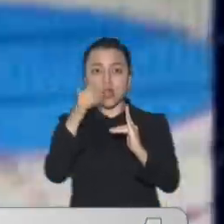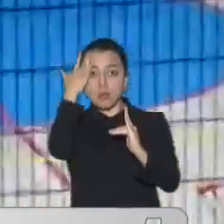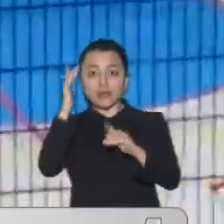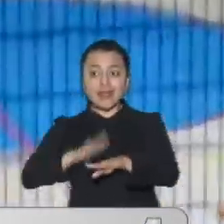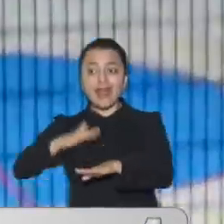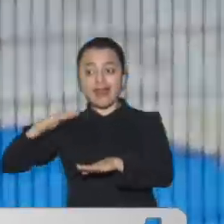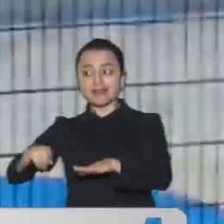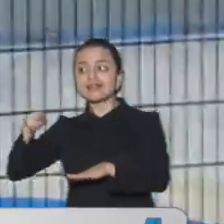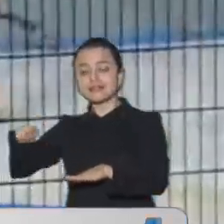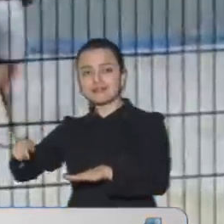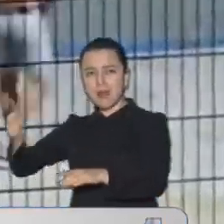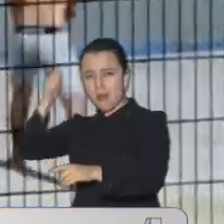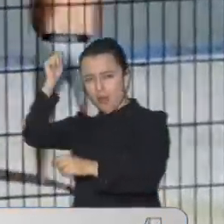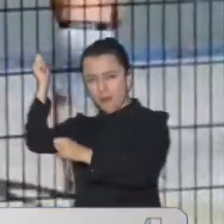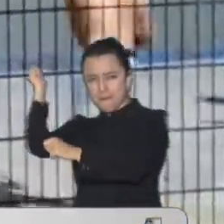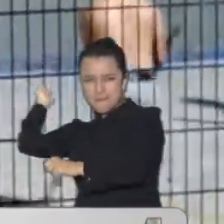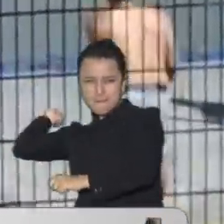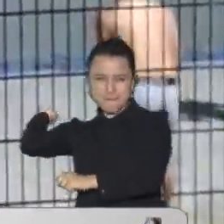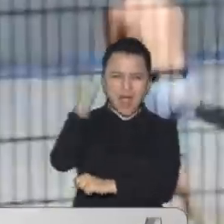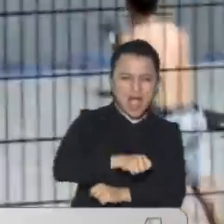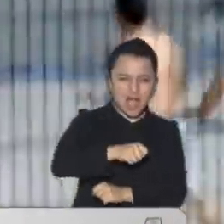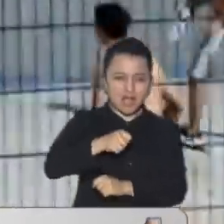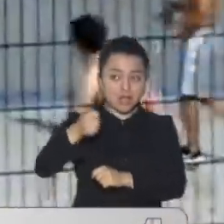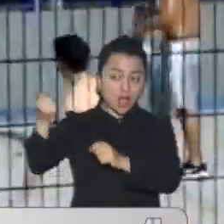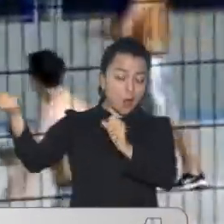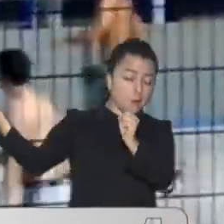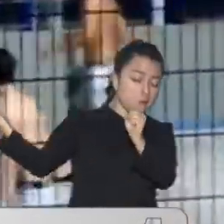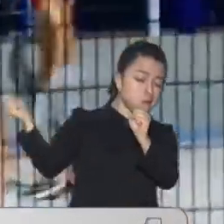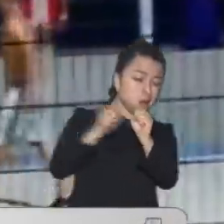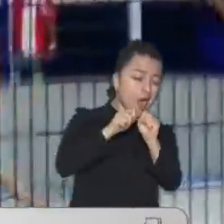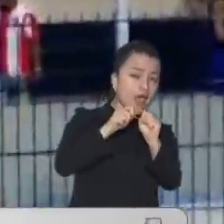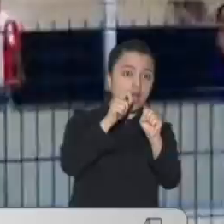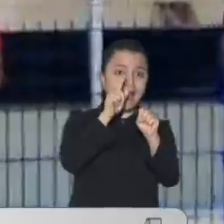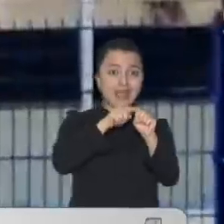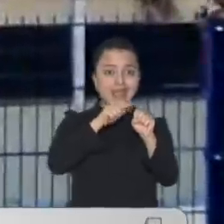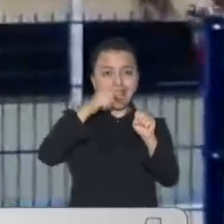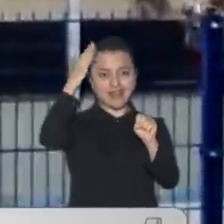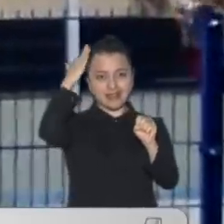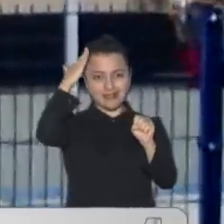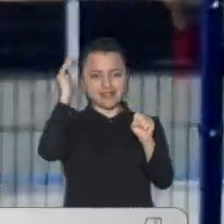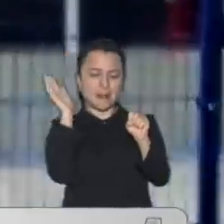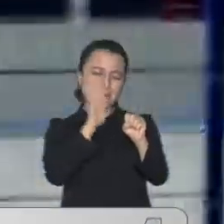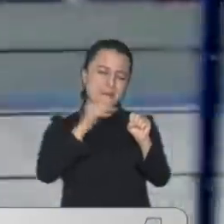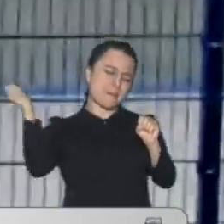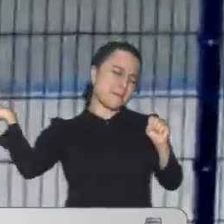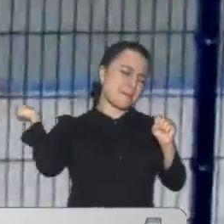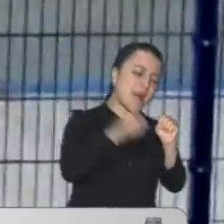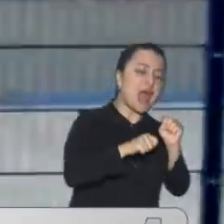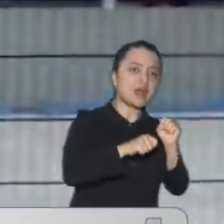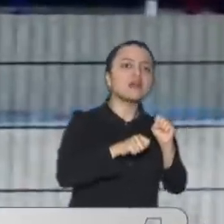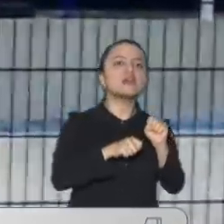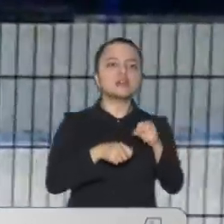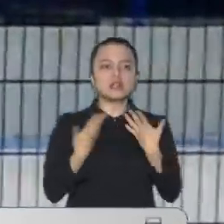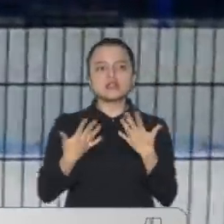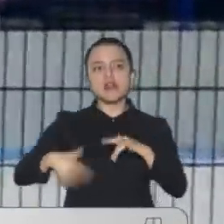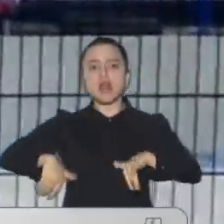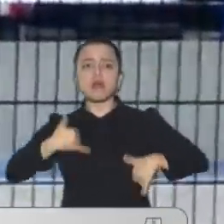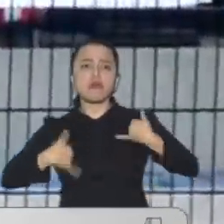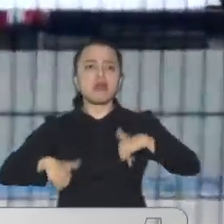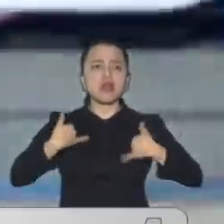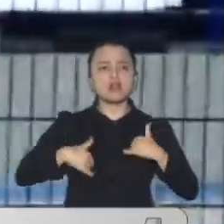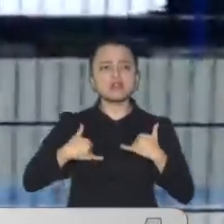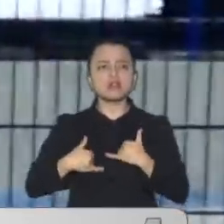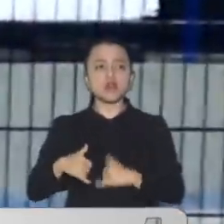con un bate en la cabeza por parte de otro joven con quien jugaba en una cancha de fútbol en el suroriente de Barranquilla.